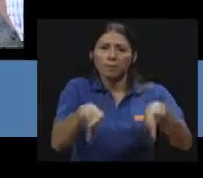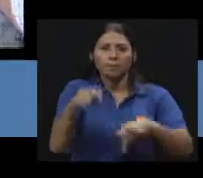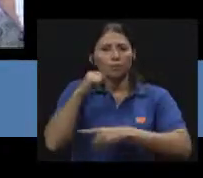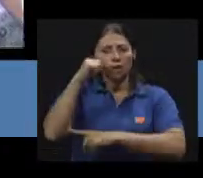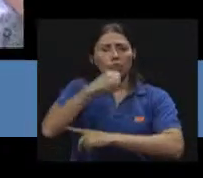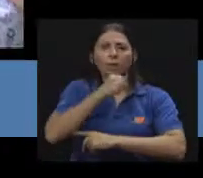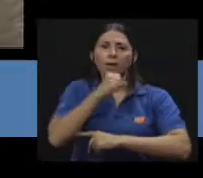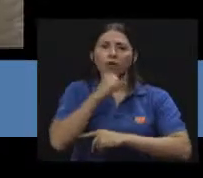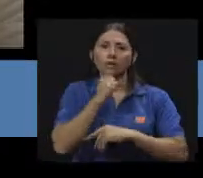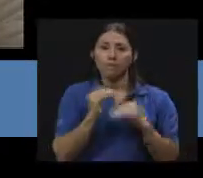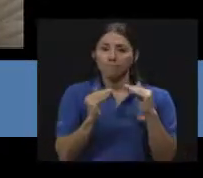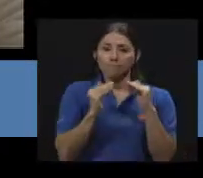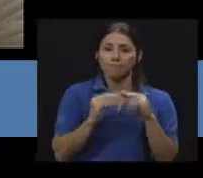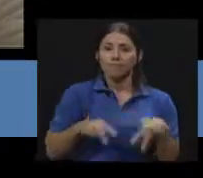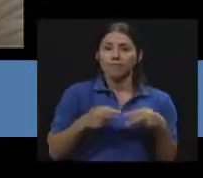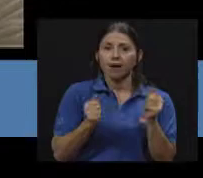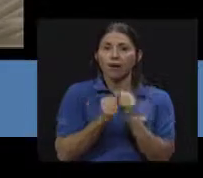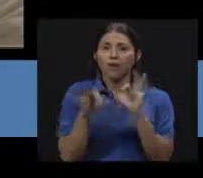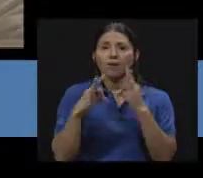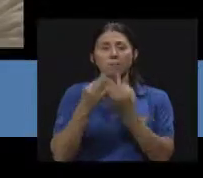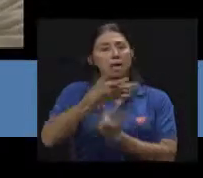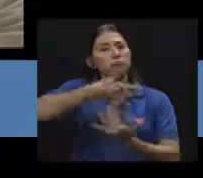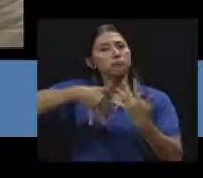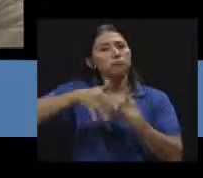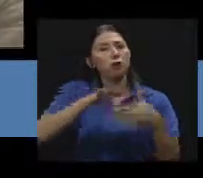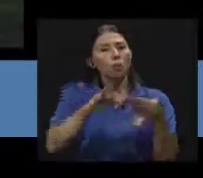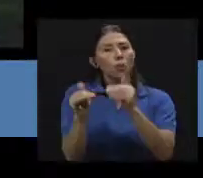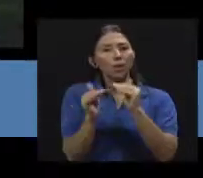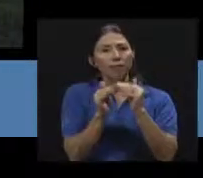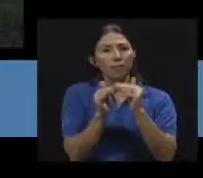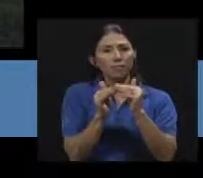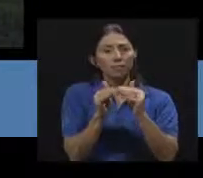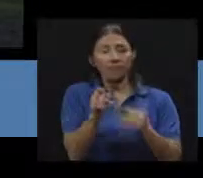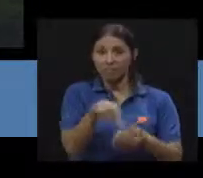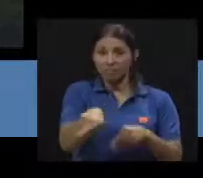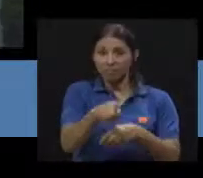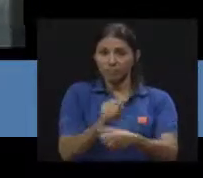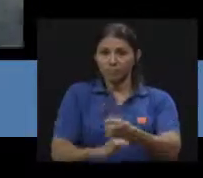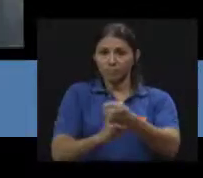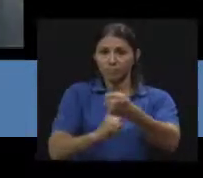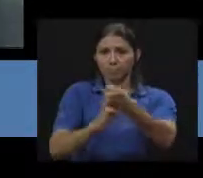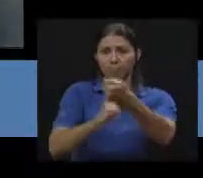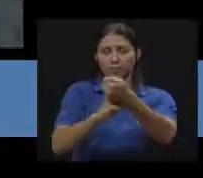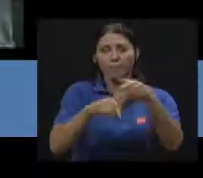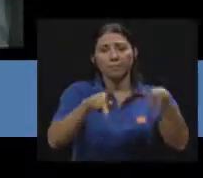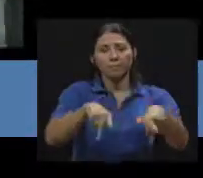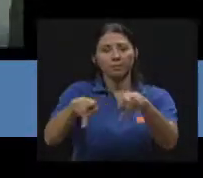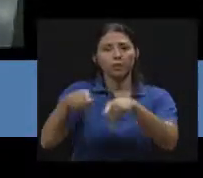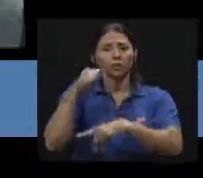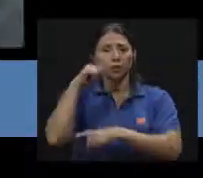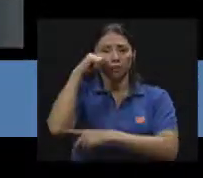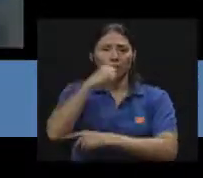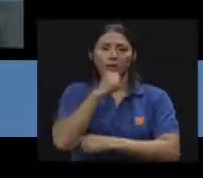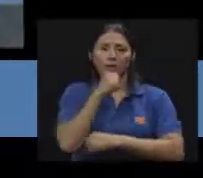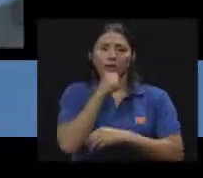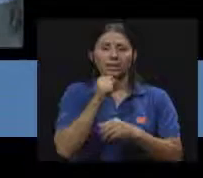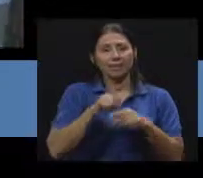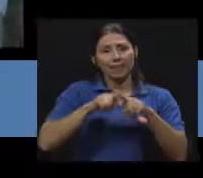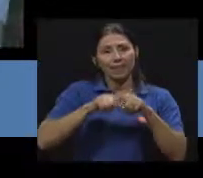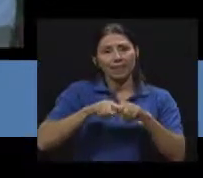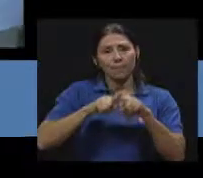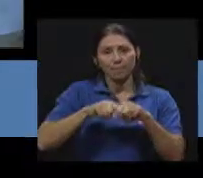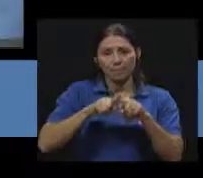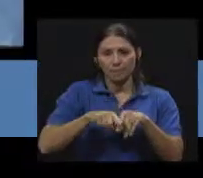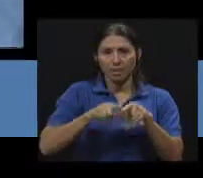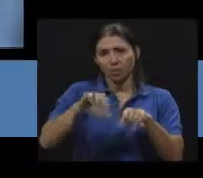personas adultas mayores vivan con su familia y en comunidad, y brindar medidas de apoyo para las personas adultas